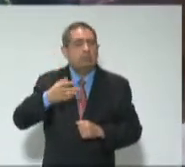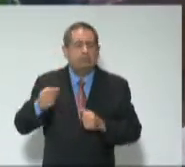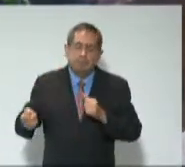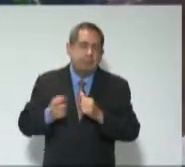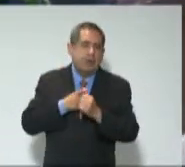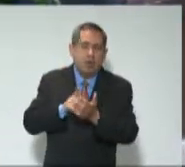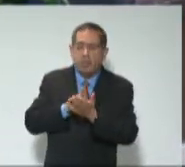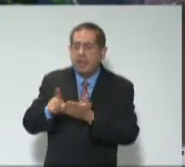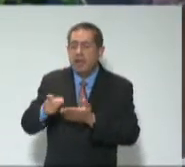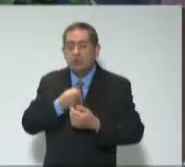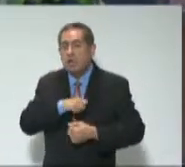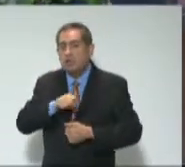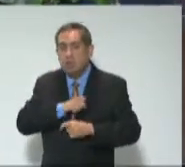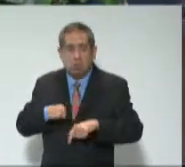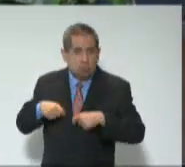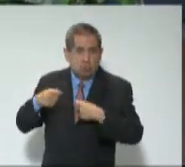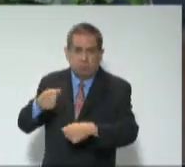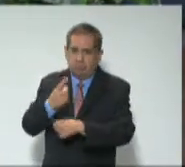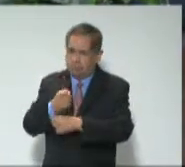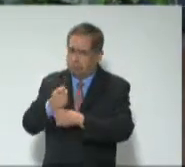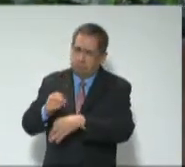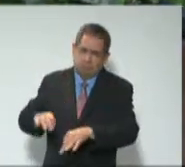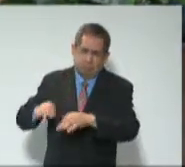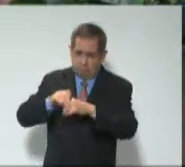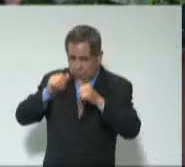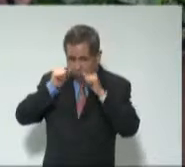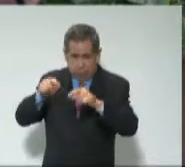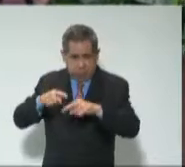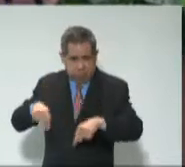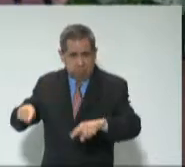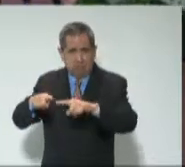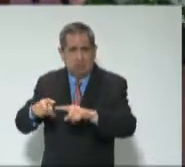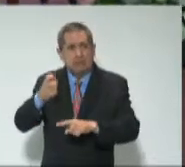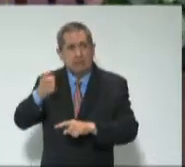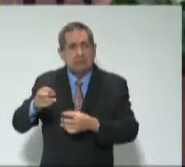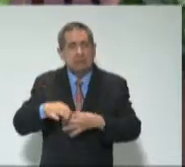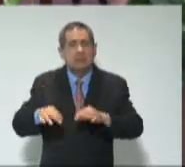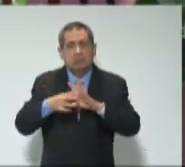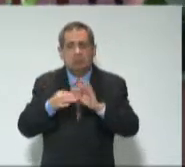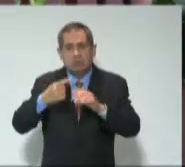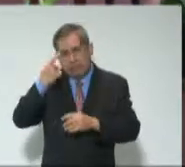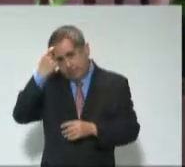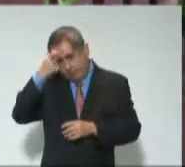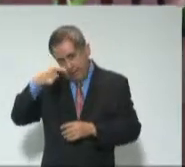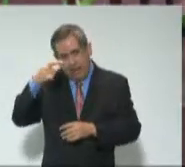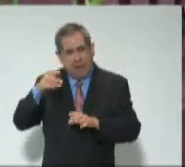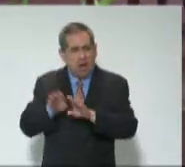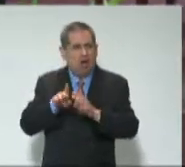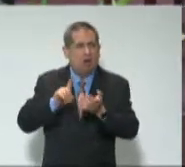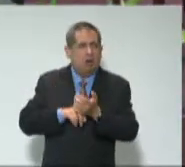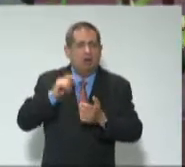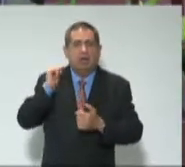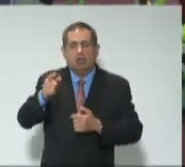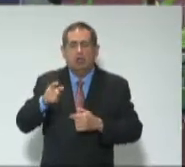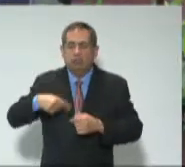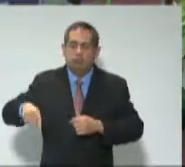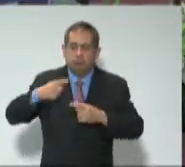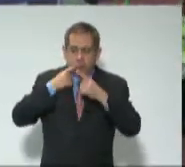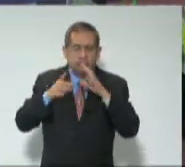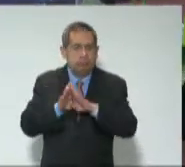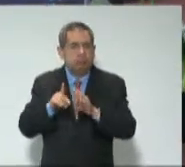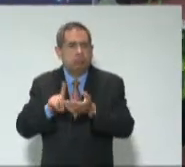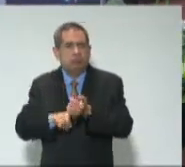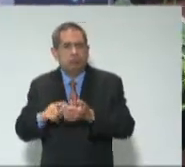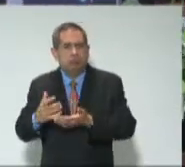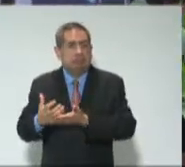salud como un derecho fundamental y asegura que este prevalezca por encima de cualquier interés de